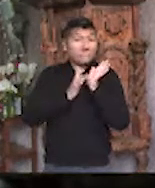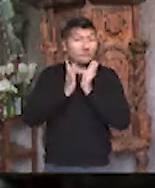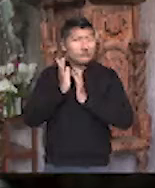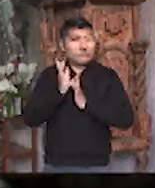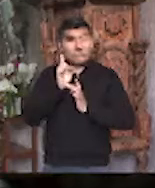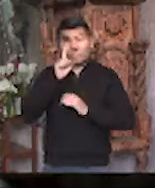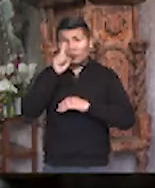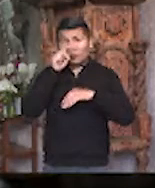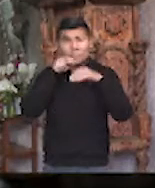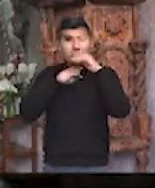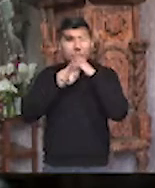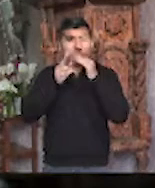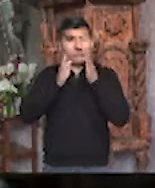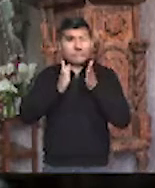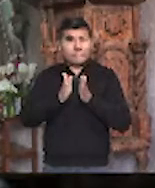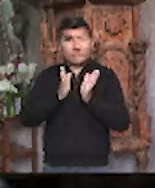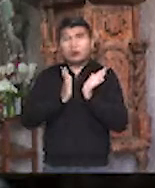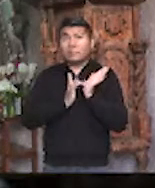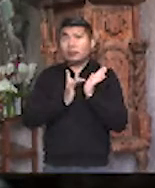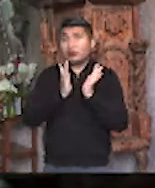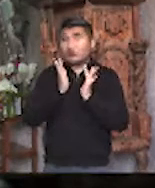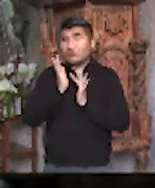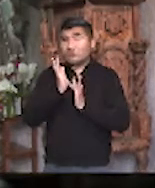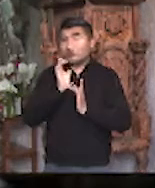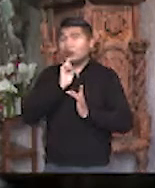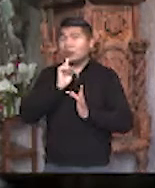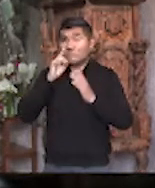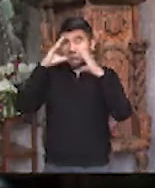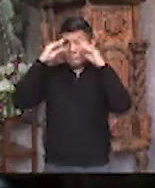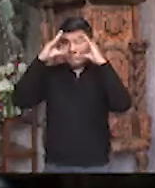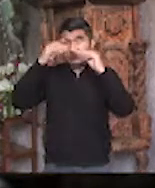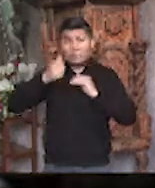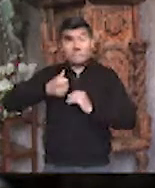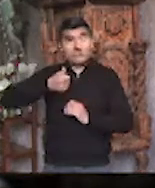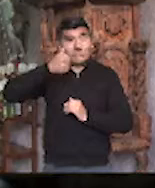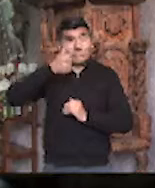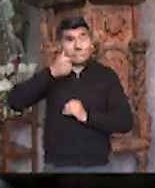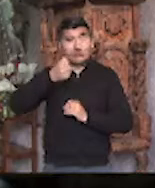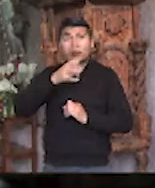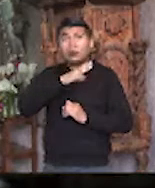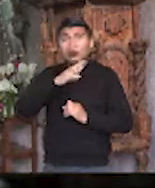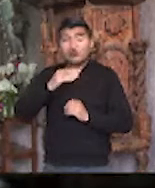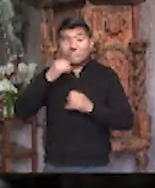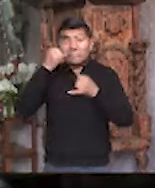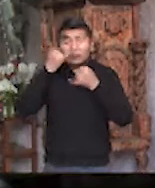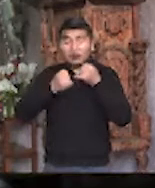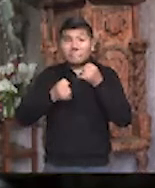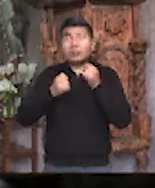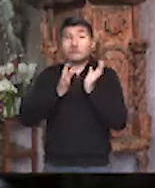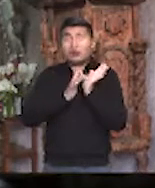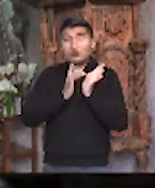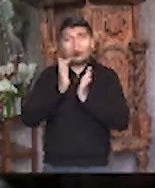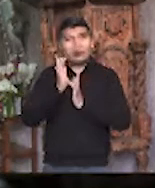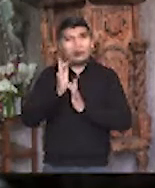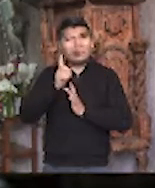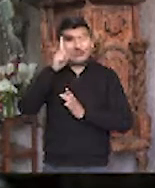profeta que jesús es el maestro y por último que jesús es el